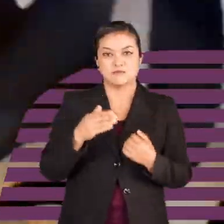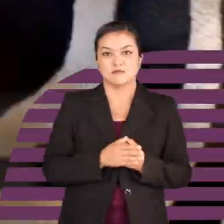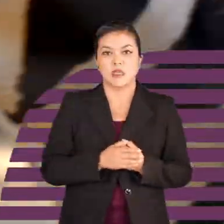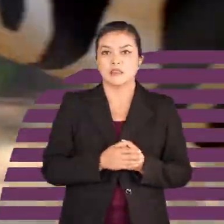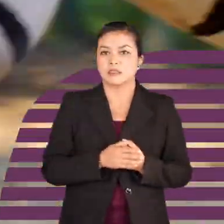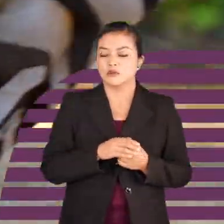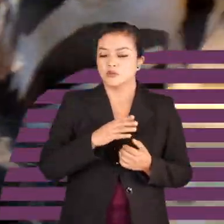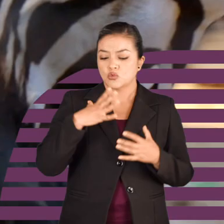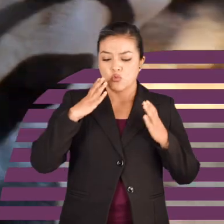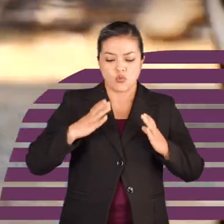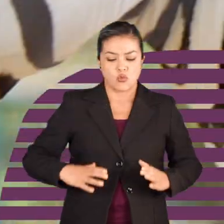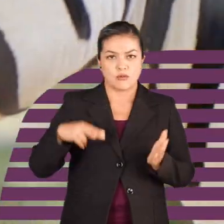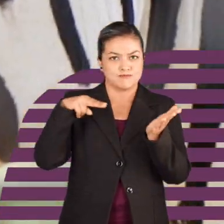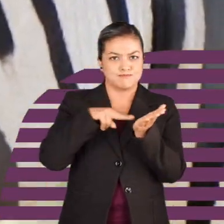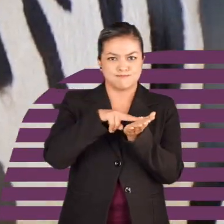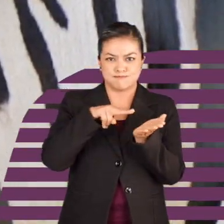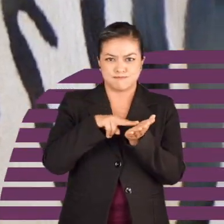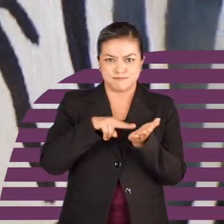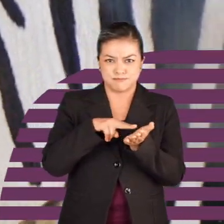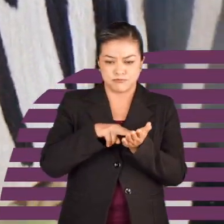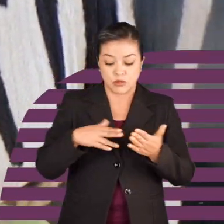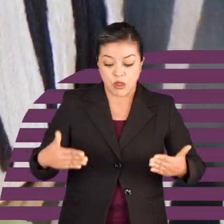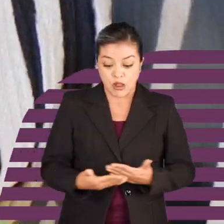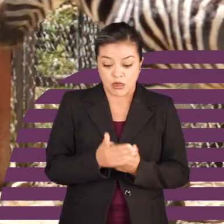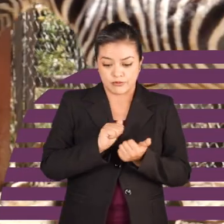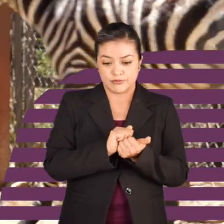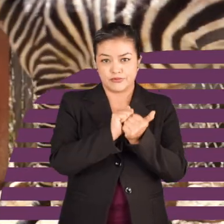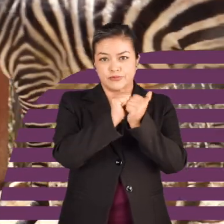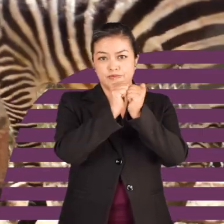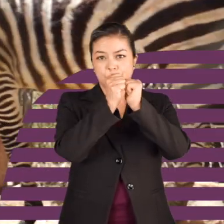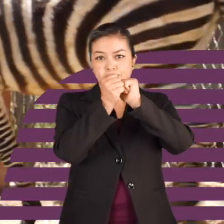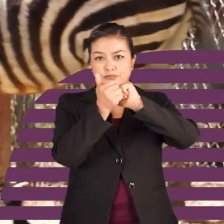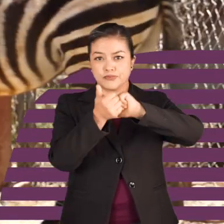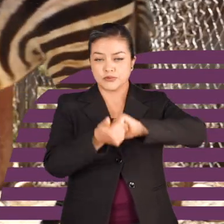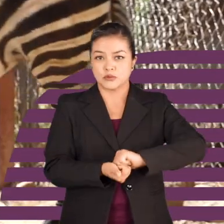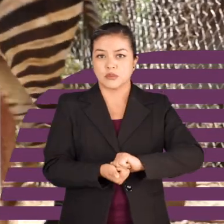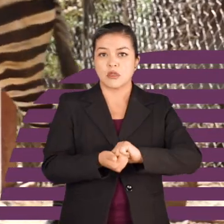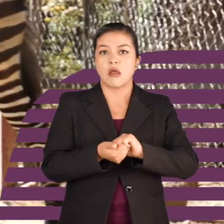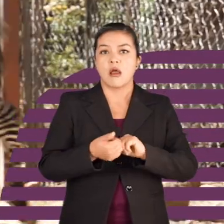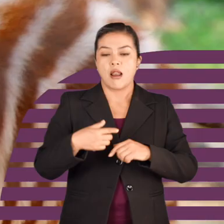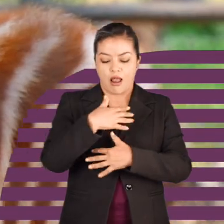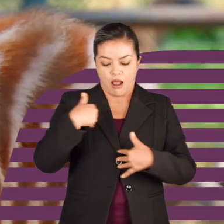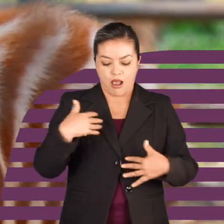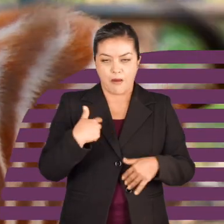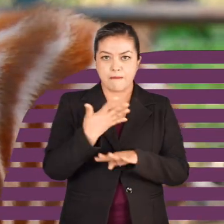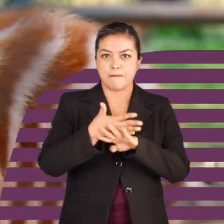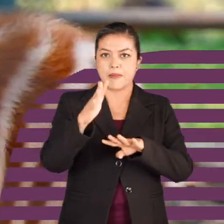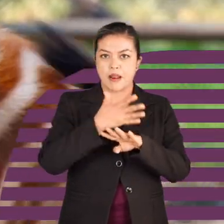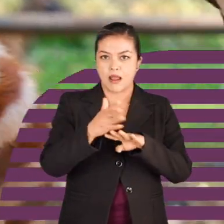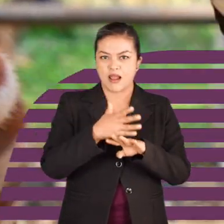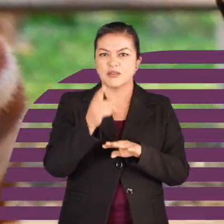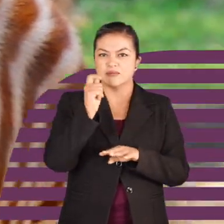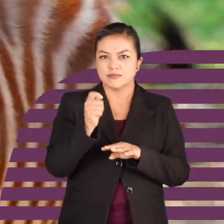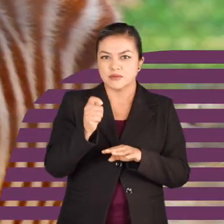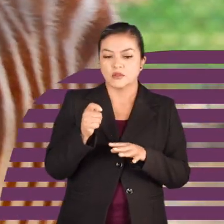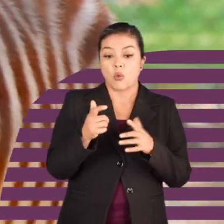digitales. Estas les ayudan a que los depredadores se confundan a la hora de escoger una sola cebra para atacar. Al igual que los caballos, las